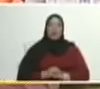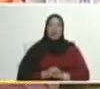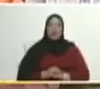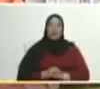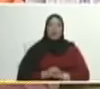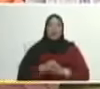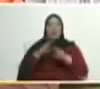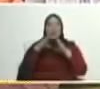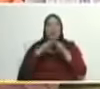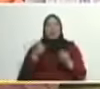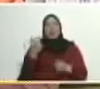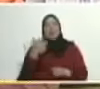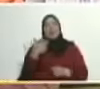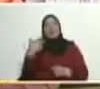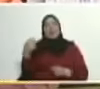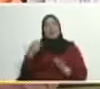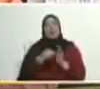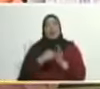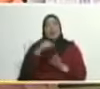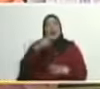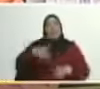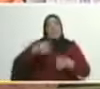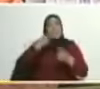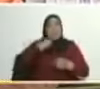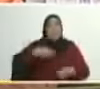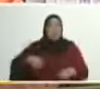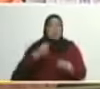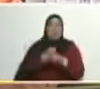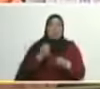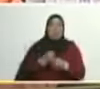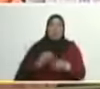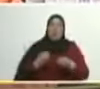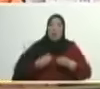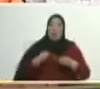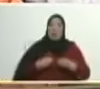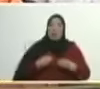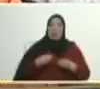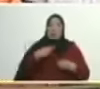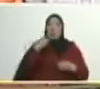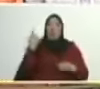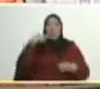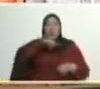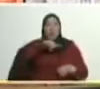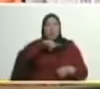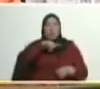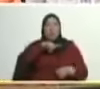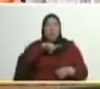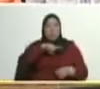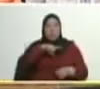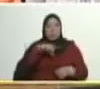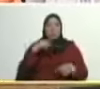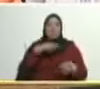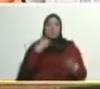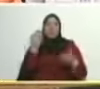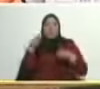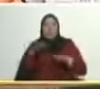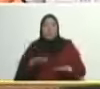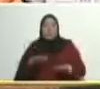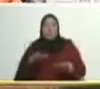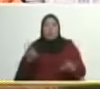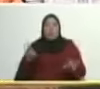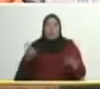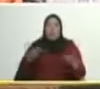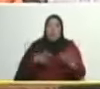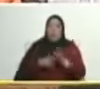Por todas las 30.000 personas que han perdido sus vidas desde el mes de octubre, este es un crimen de lesa humanidad. Es un